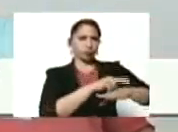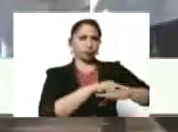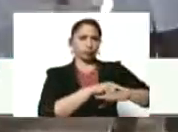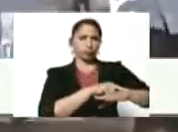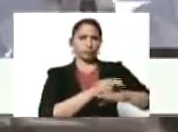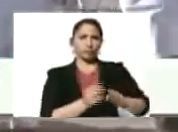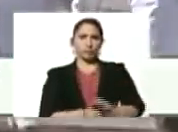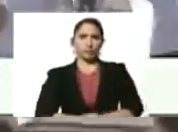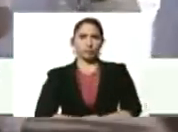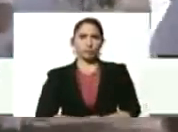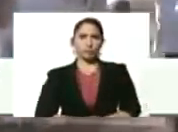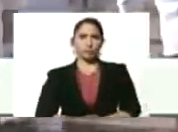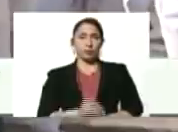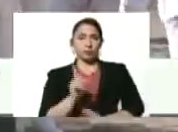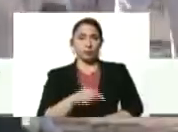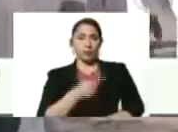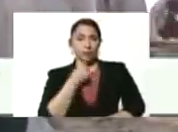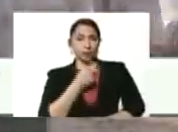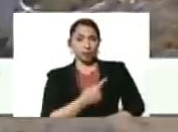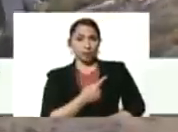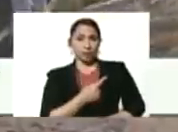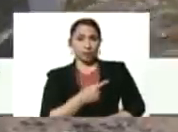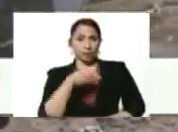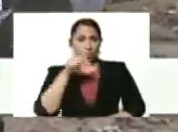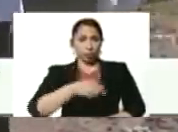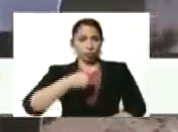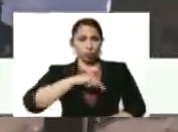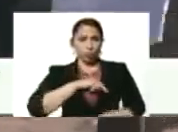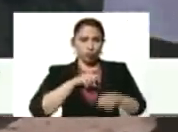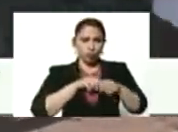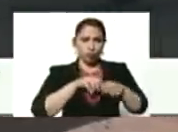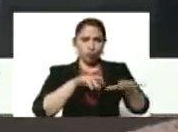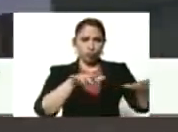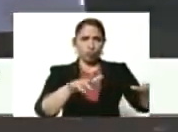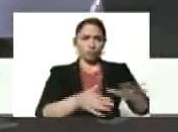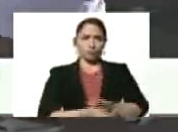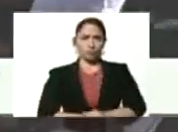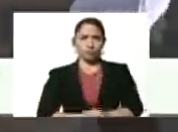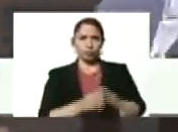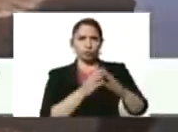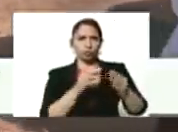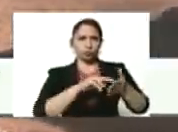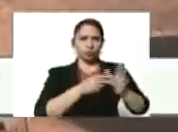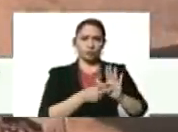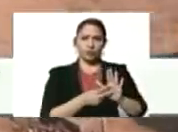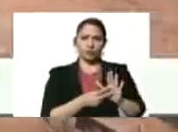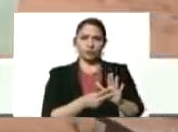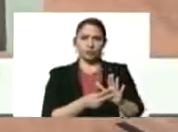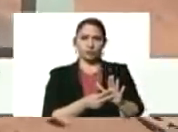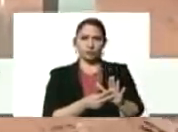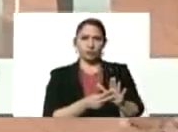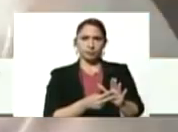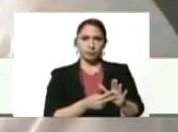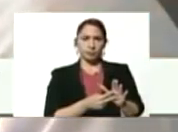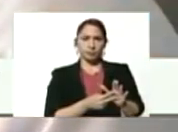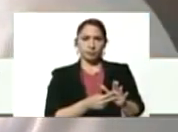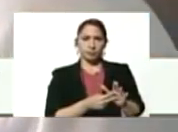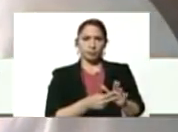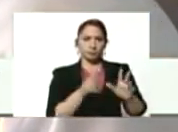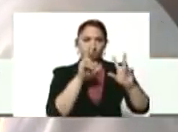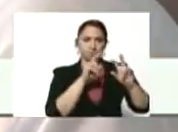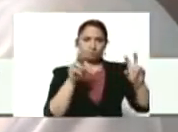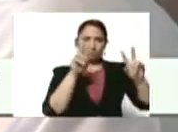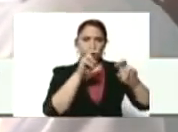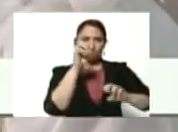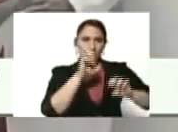odontología. Es importante resaltar, presidente, que desde acá estamos desplegando todo lo que significa la pesquisa, la búsqueda